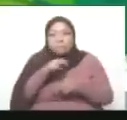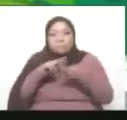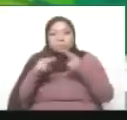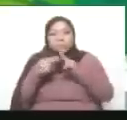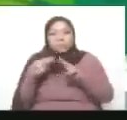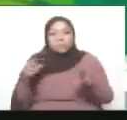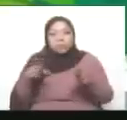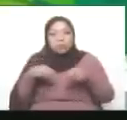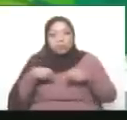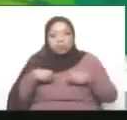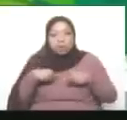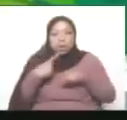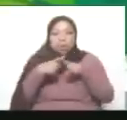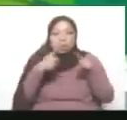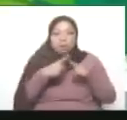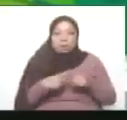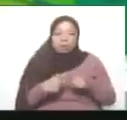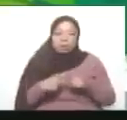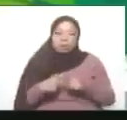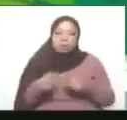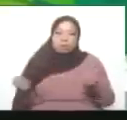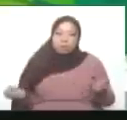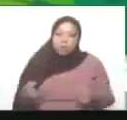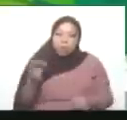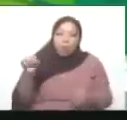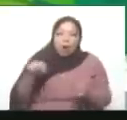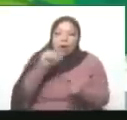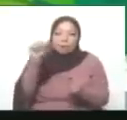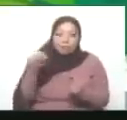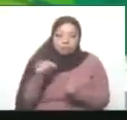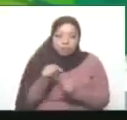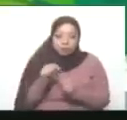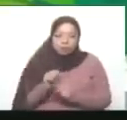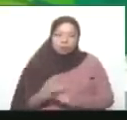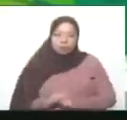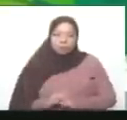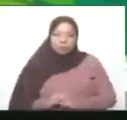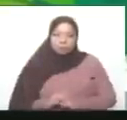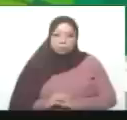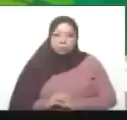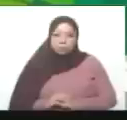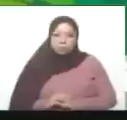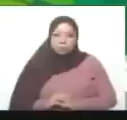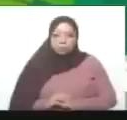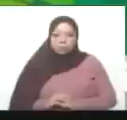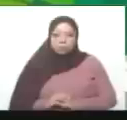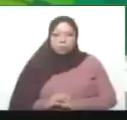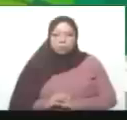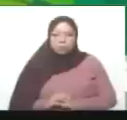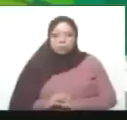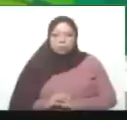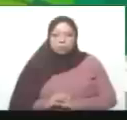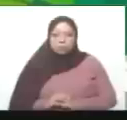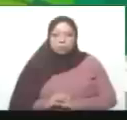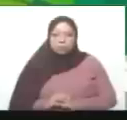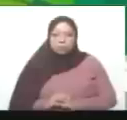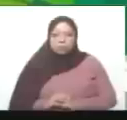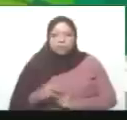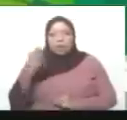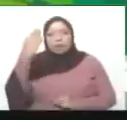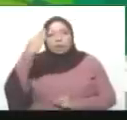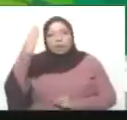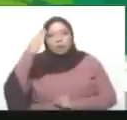y aceptada por ambas partes Ese es el espíritu del acuerdo de Ginebra un espíritu sabio sabio